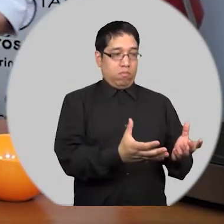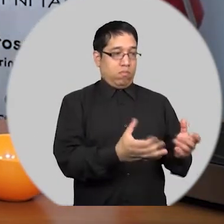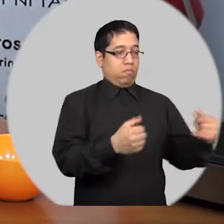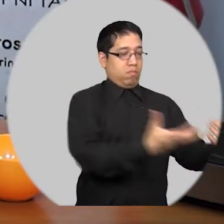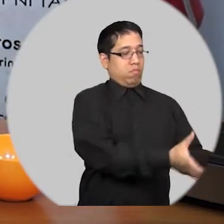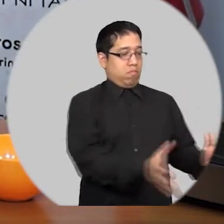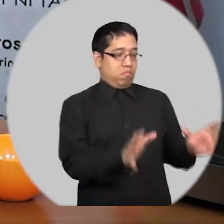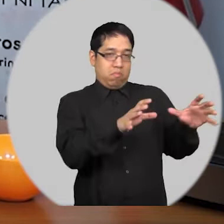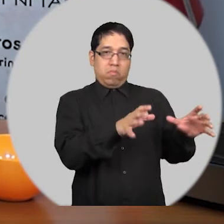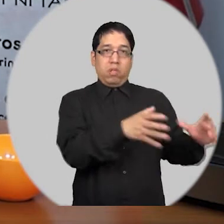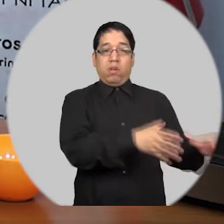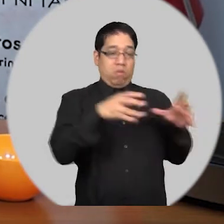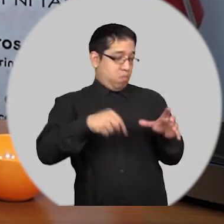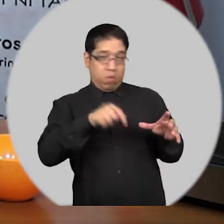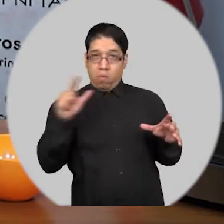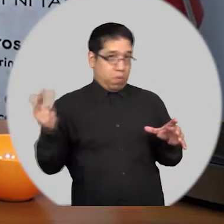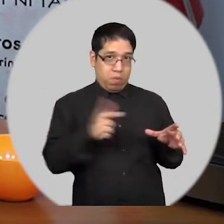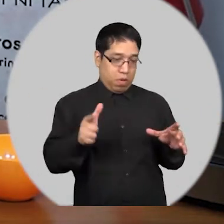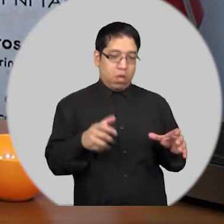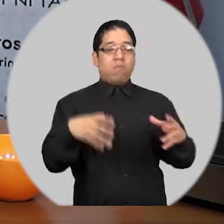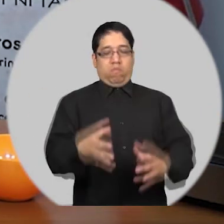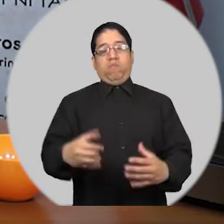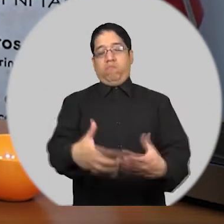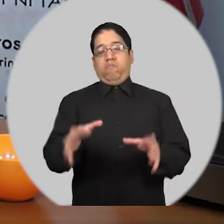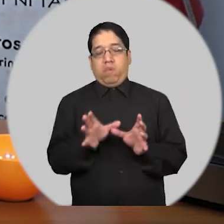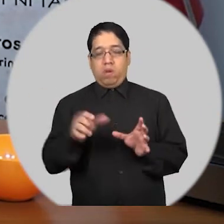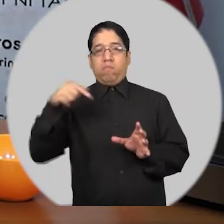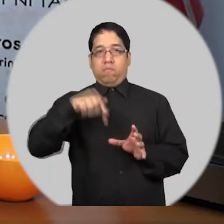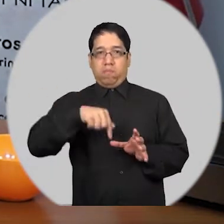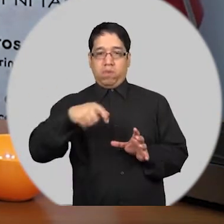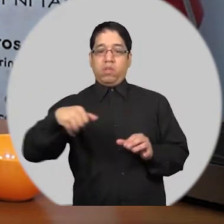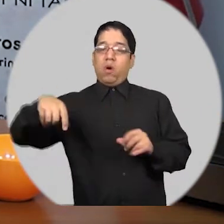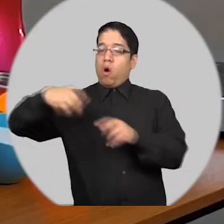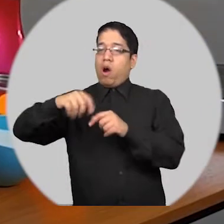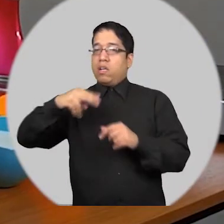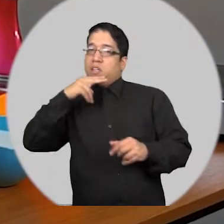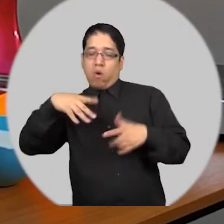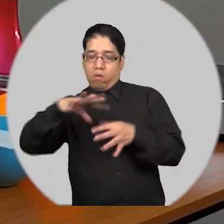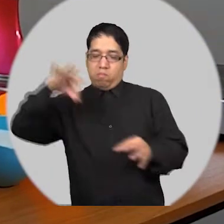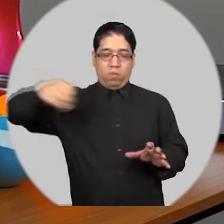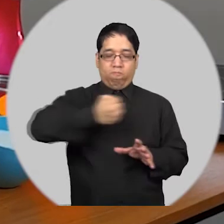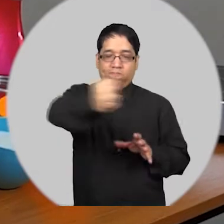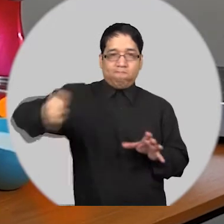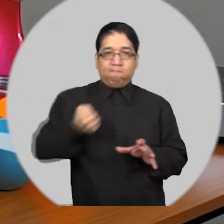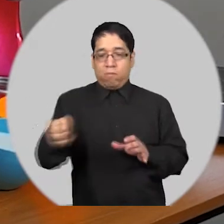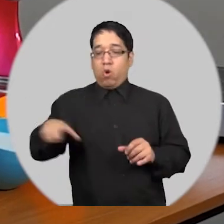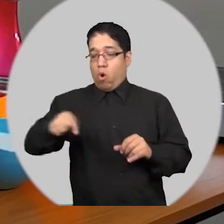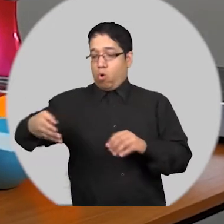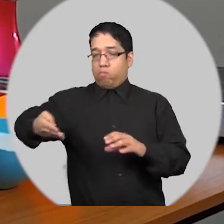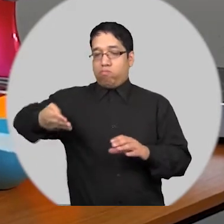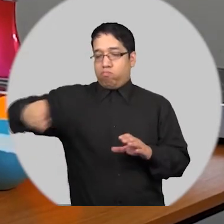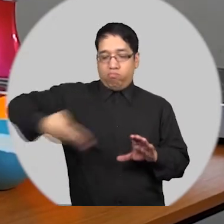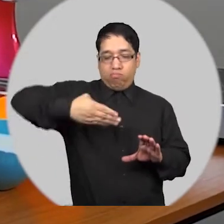mi robot de cocina, pero si en casa no tenés, puedes hacerlo en un bol y puedes ayudarle con la varilla y también con